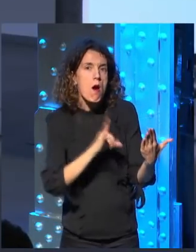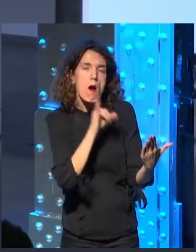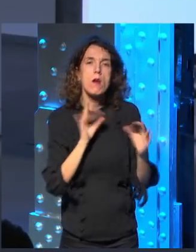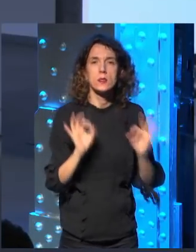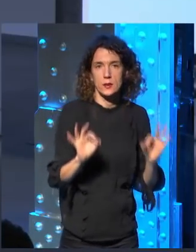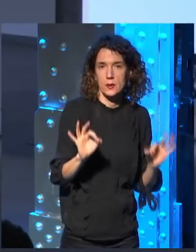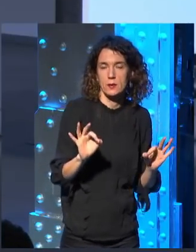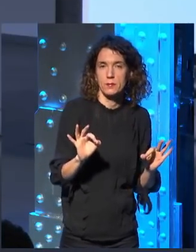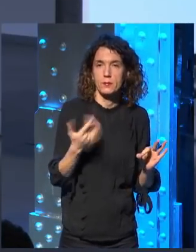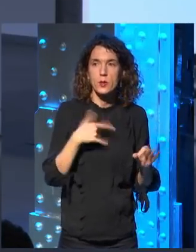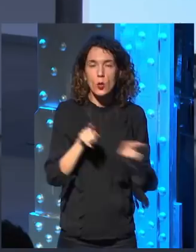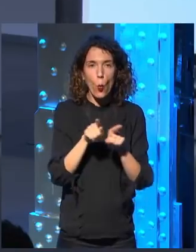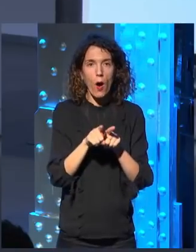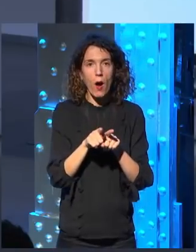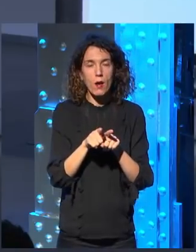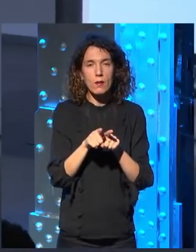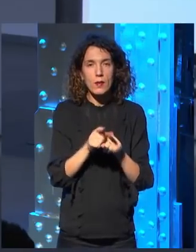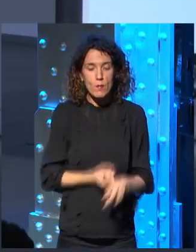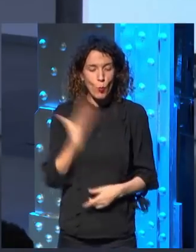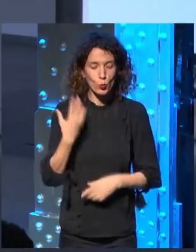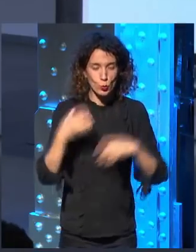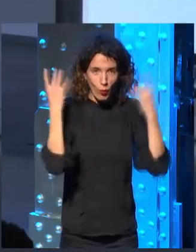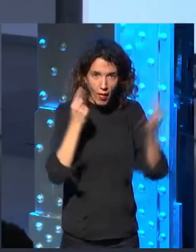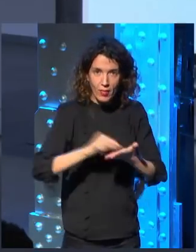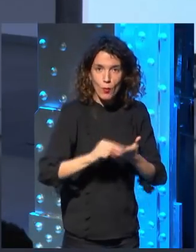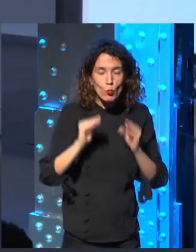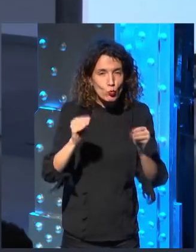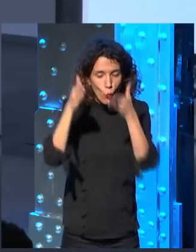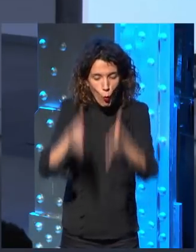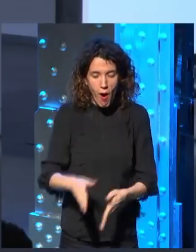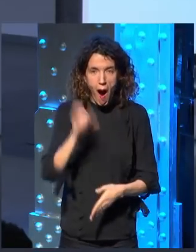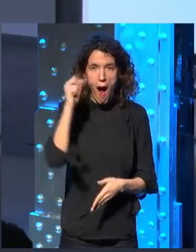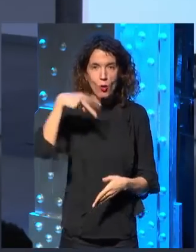Creo que mantenerse fiel a ese impulso creativo es algo que